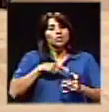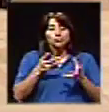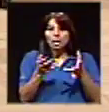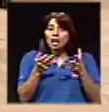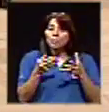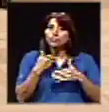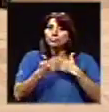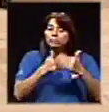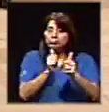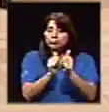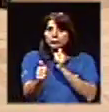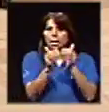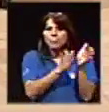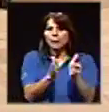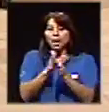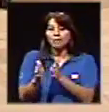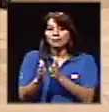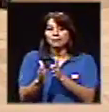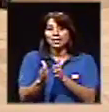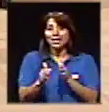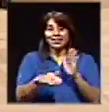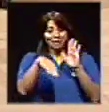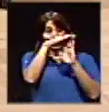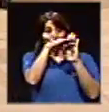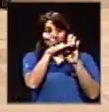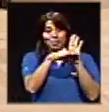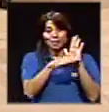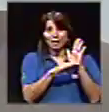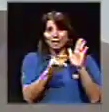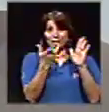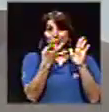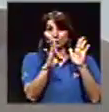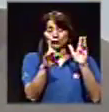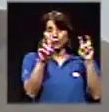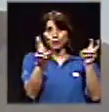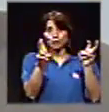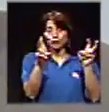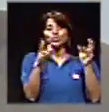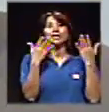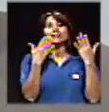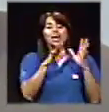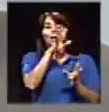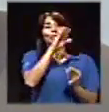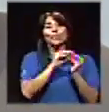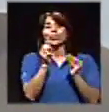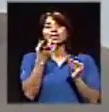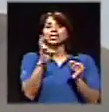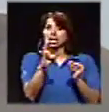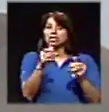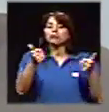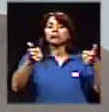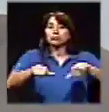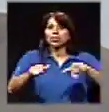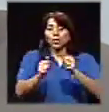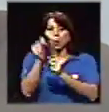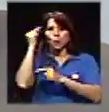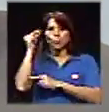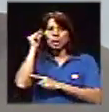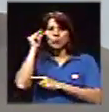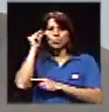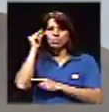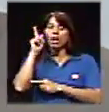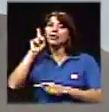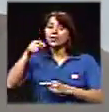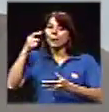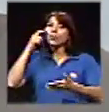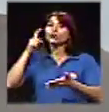para suerte nuestra, de los 18 puntos, 17 fueron acordados con el gobierno. Y debo reconocerle a la presidenta, se mantuvo,